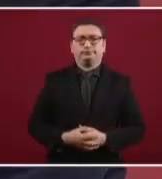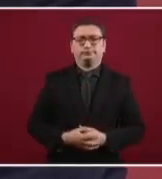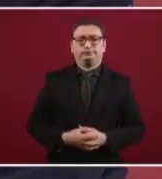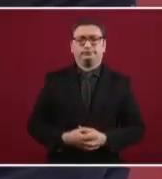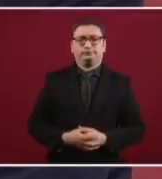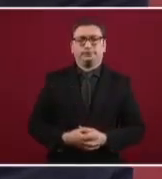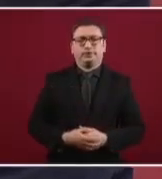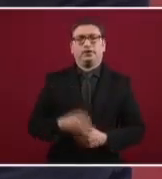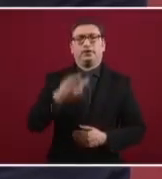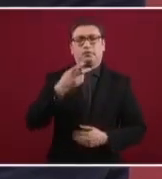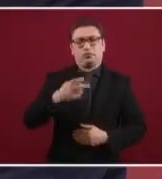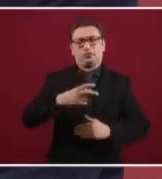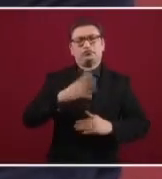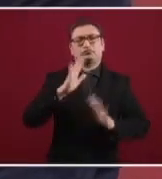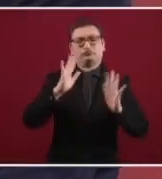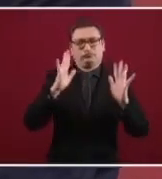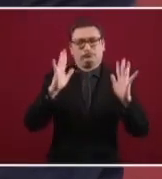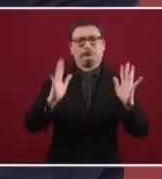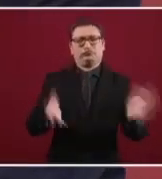se destrabó